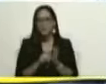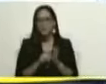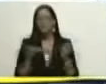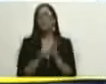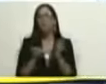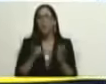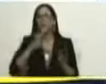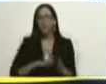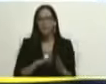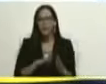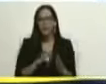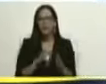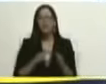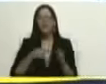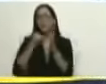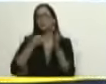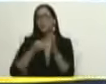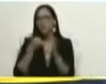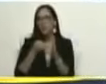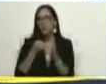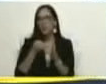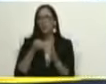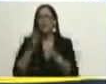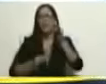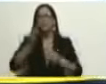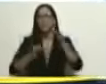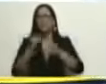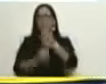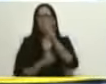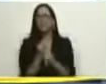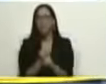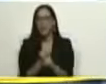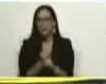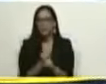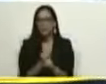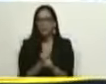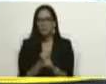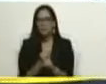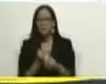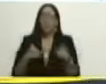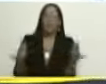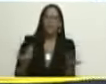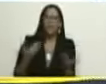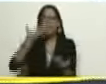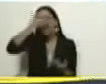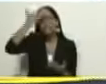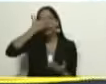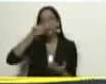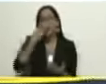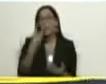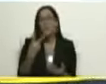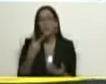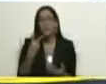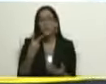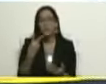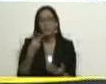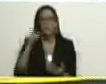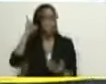¿Dónde están los organismos de la justicia internacional? ¿O es que no ven? ¿O es que no oyen?